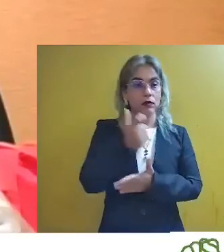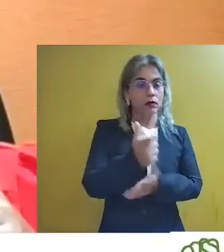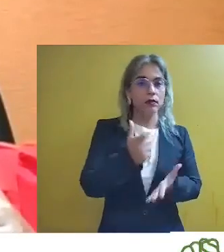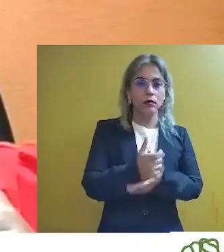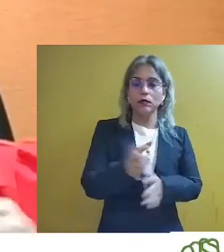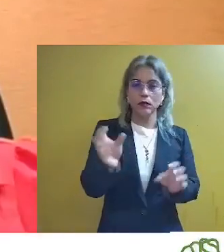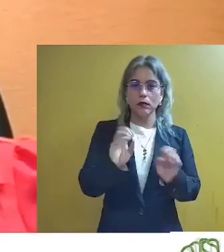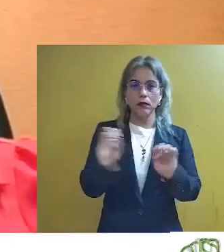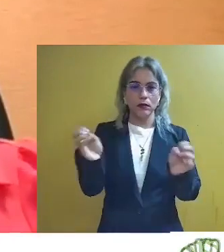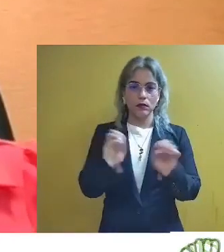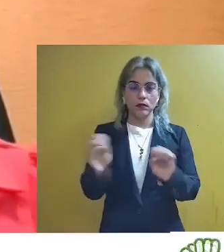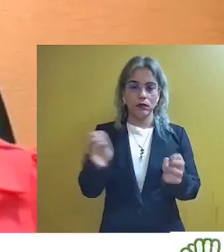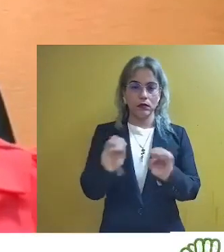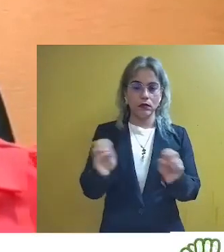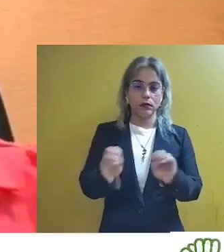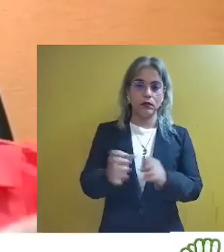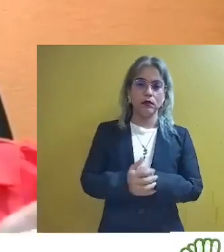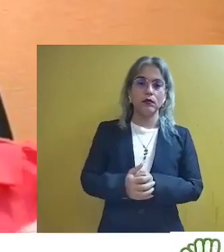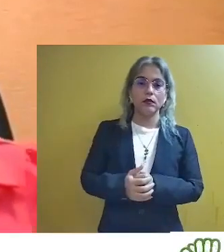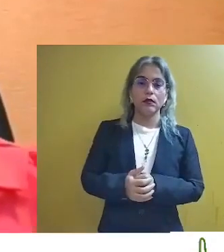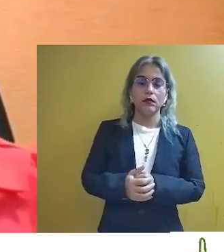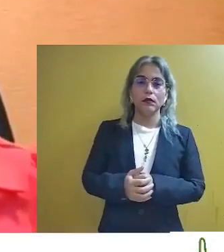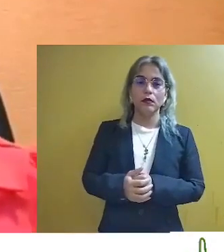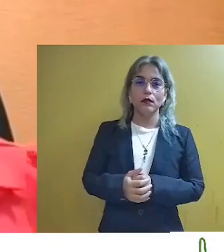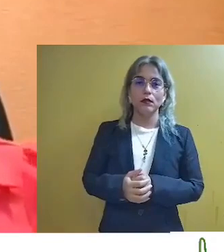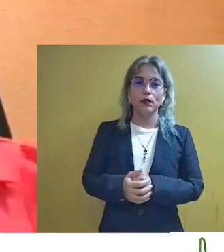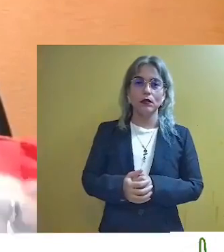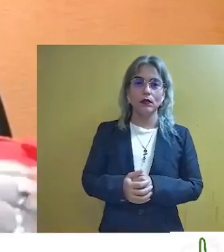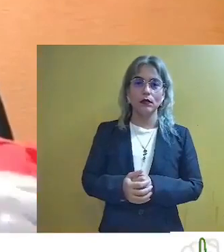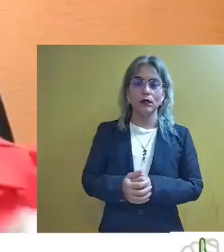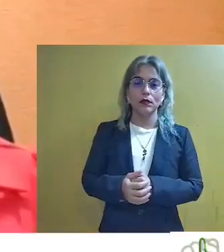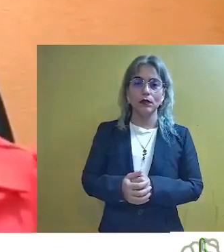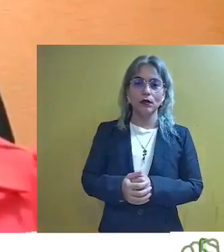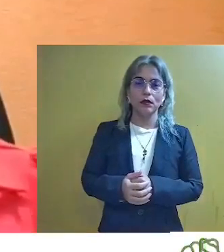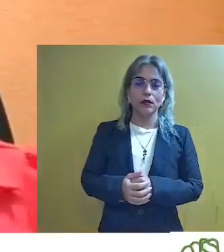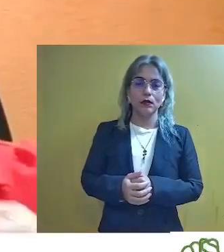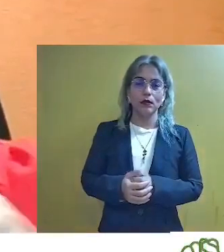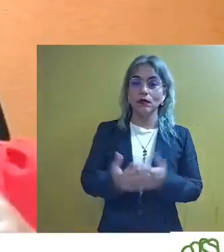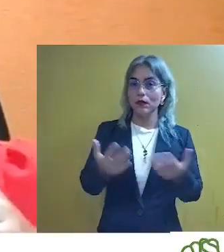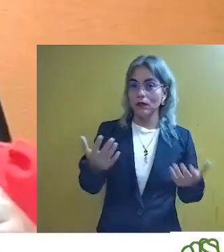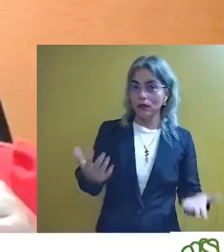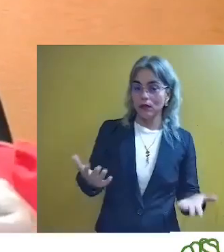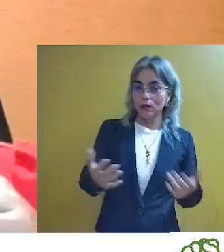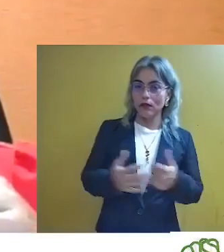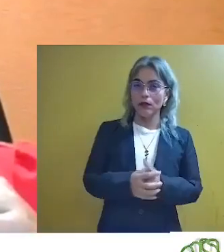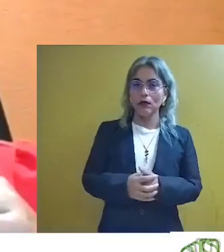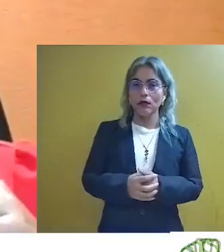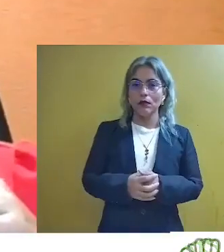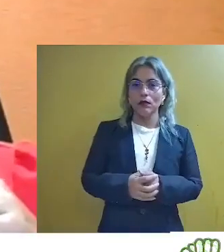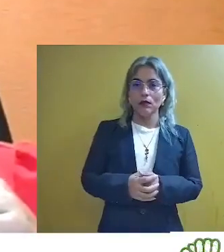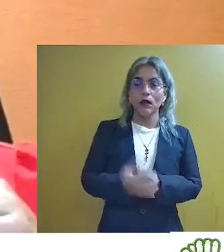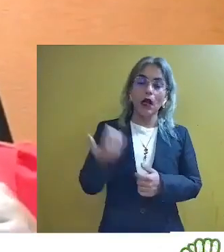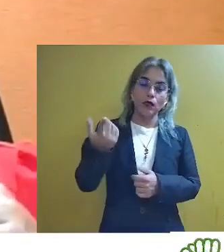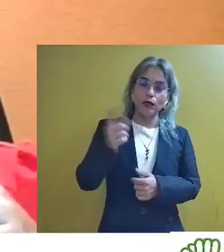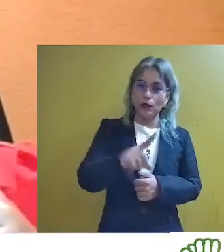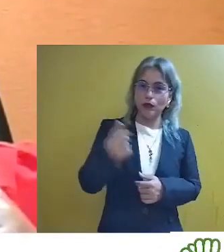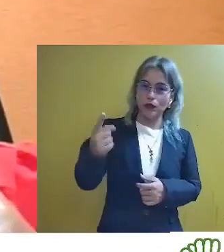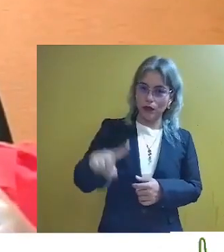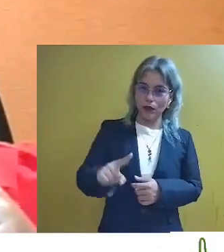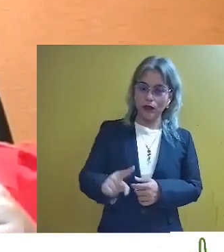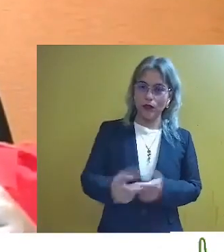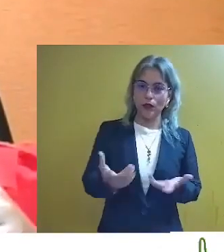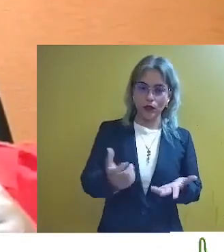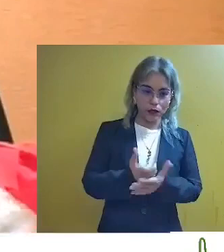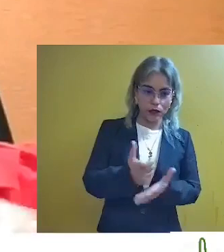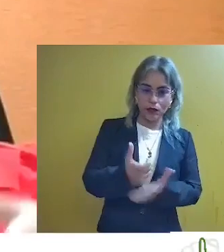algún gasto fuera del ejercicio fiscal en el que se otorgaron las prerrogativas, es